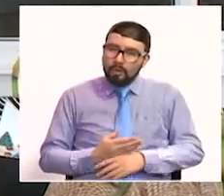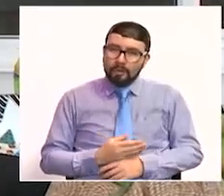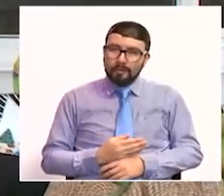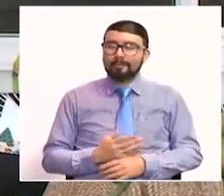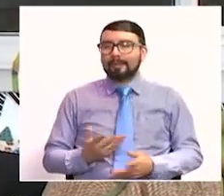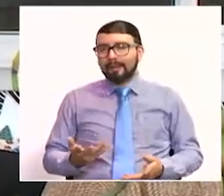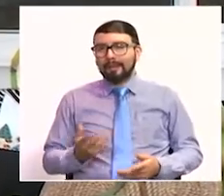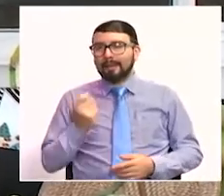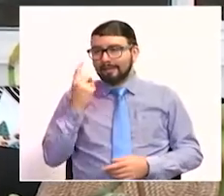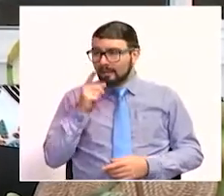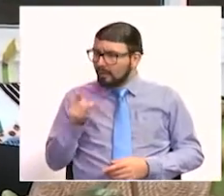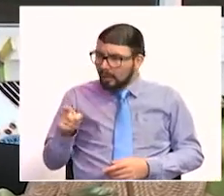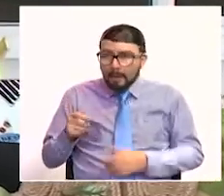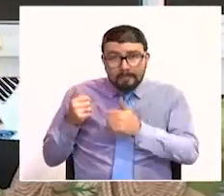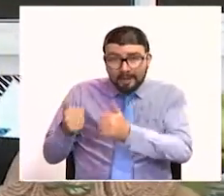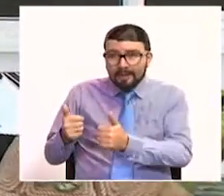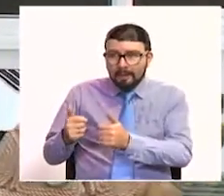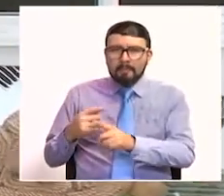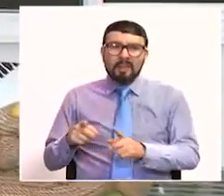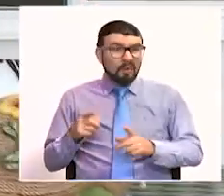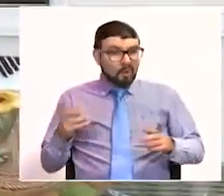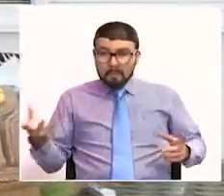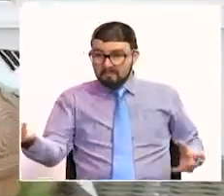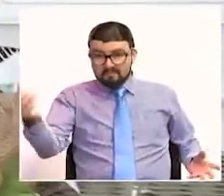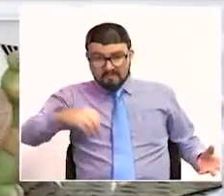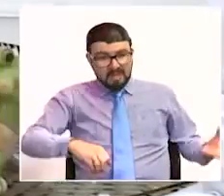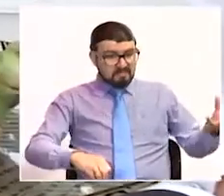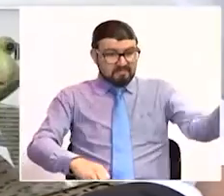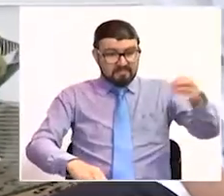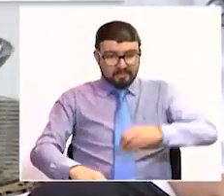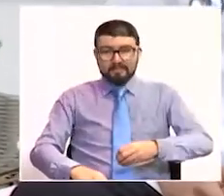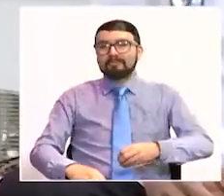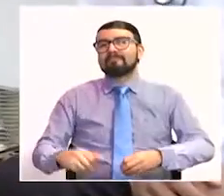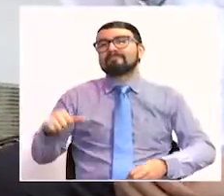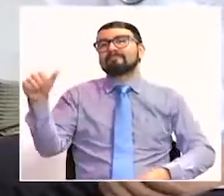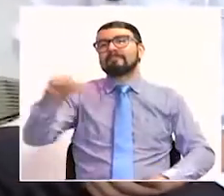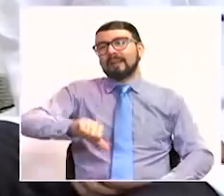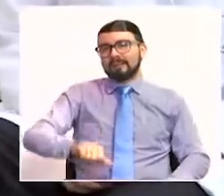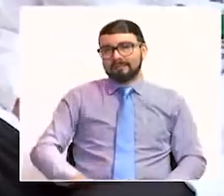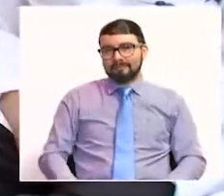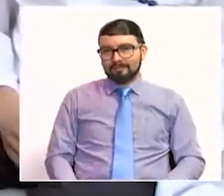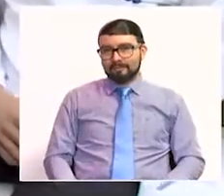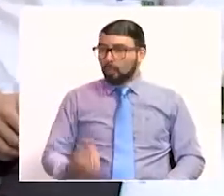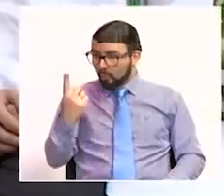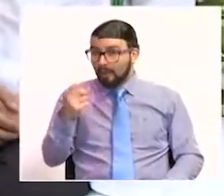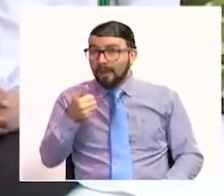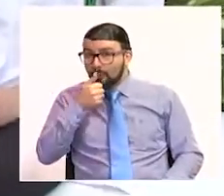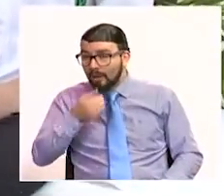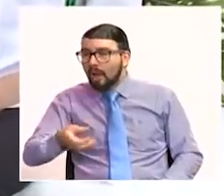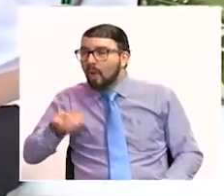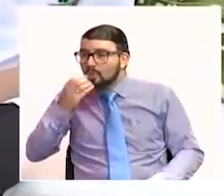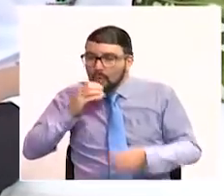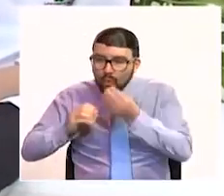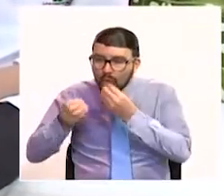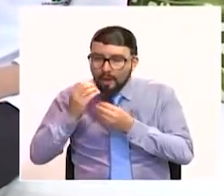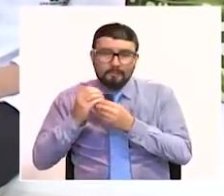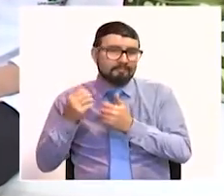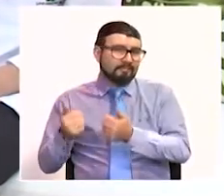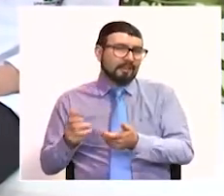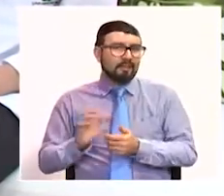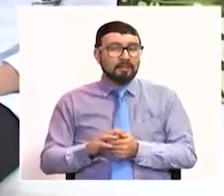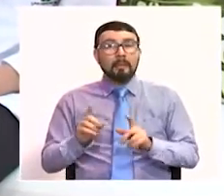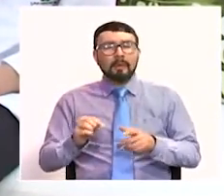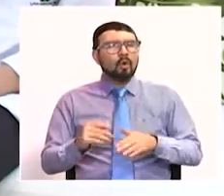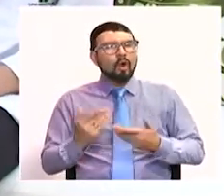entiendan. El concepto de la mala combinación de los alimentos y el... Y la preparación de los mismos, que es